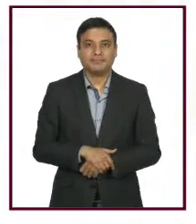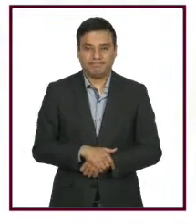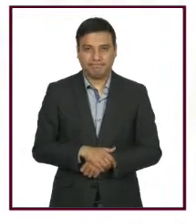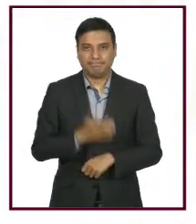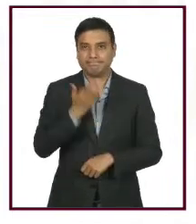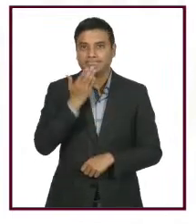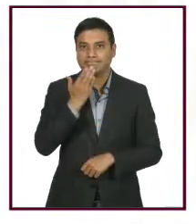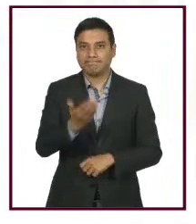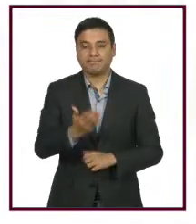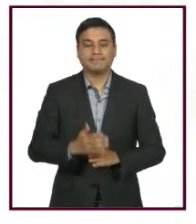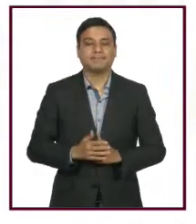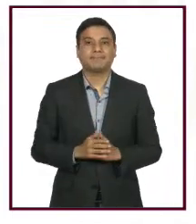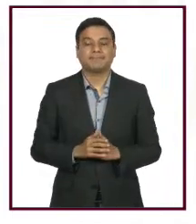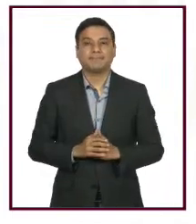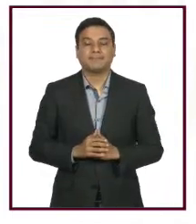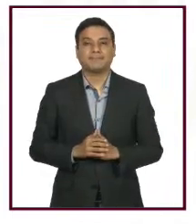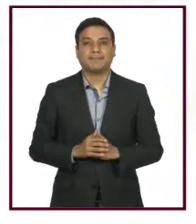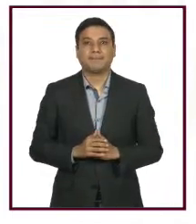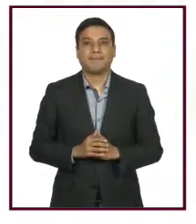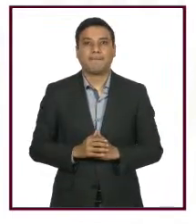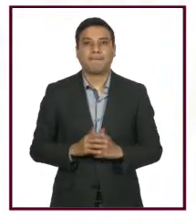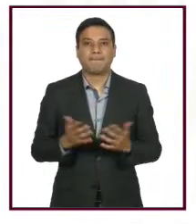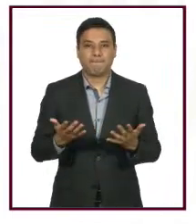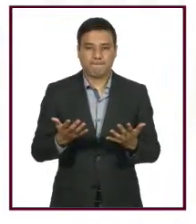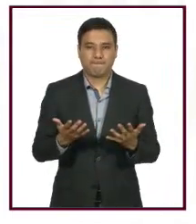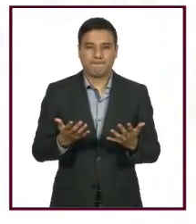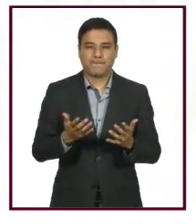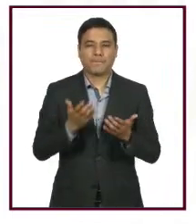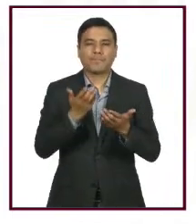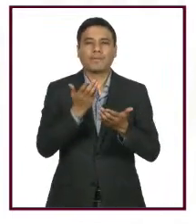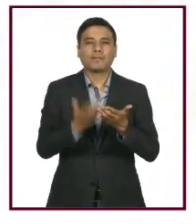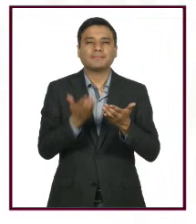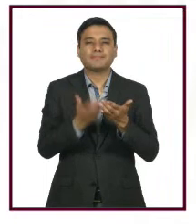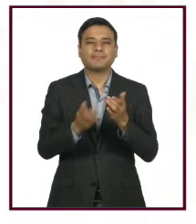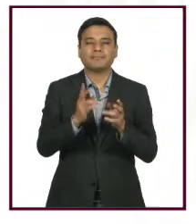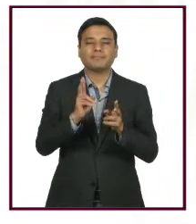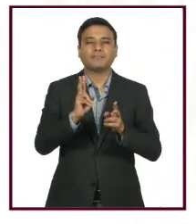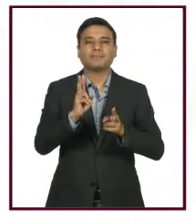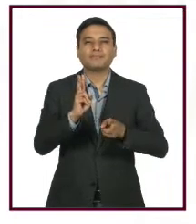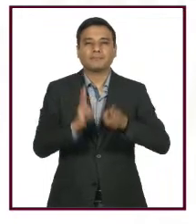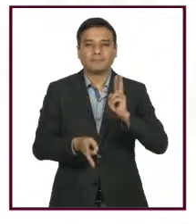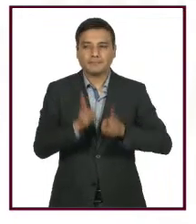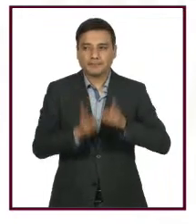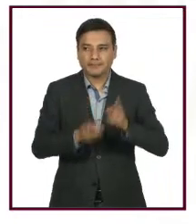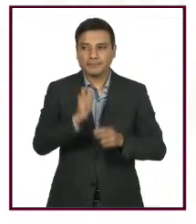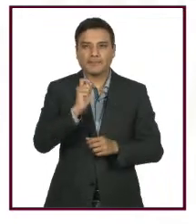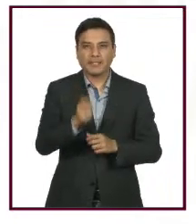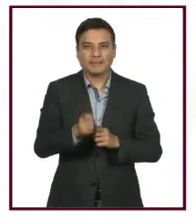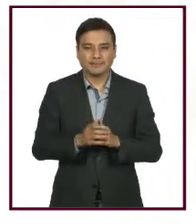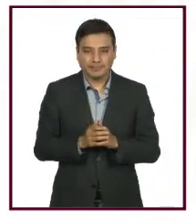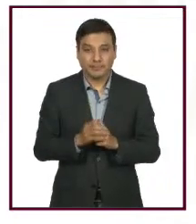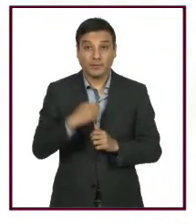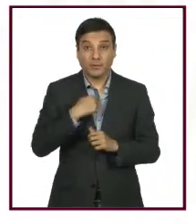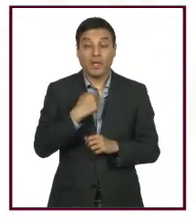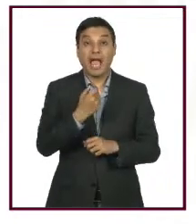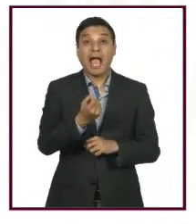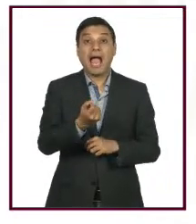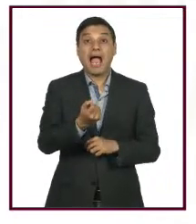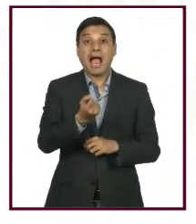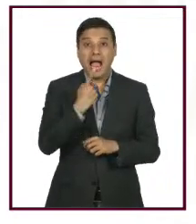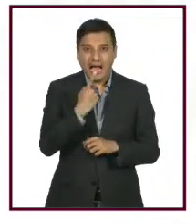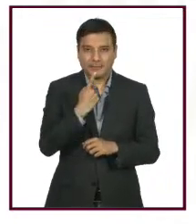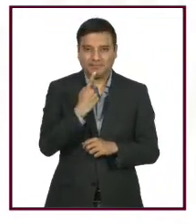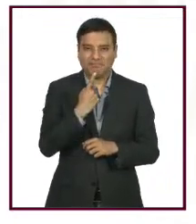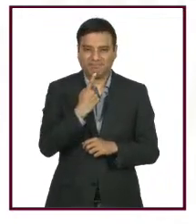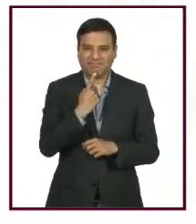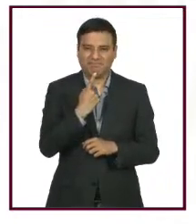Muy bien. Bueno, hablando sobre la prevalencia de síntomas psicóticos en pacientes